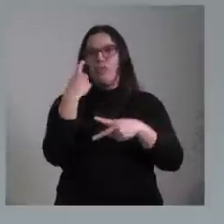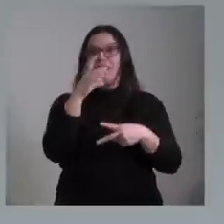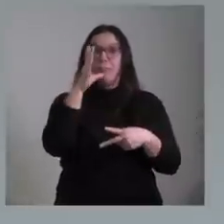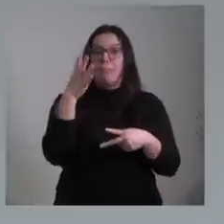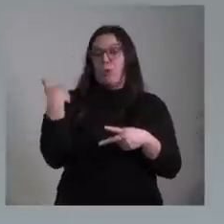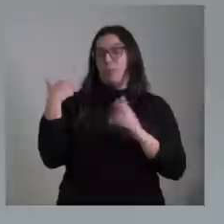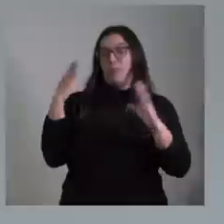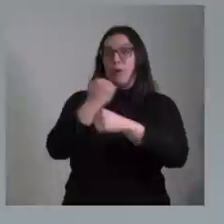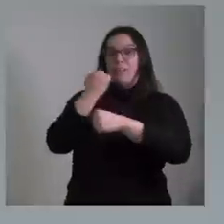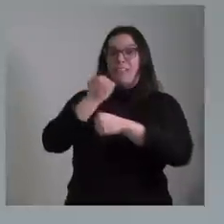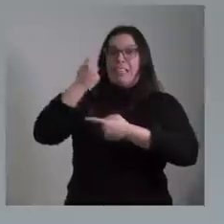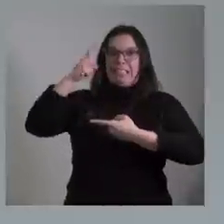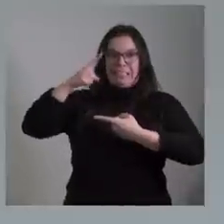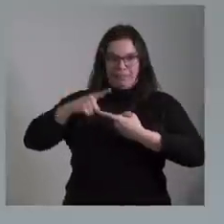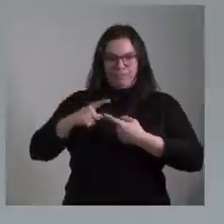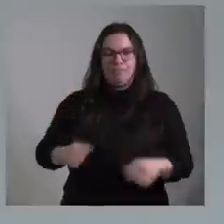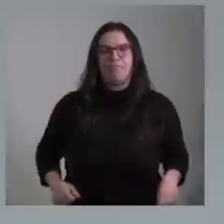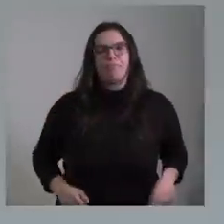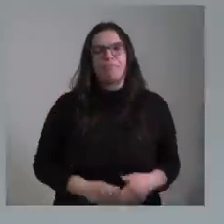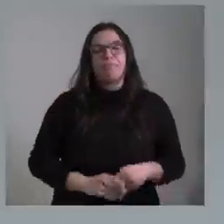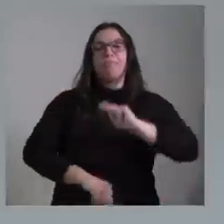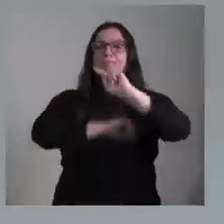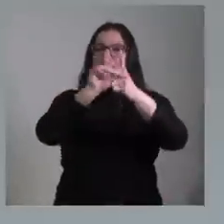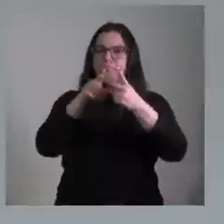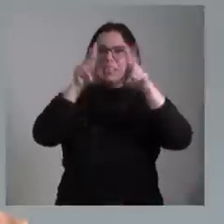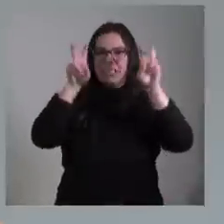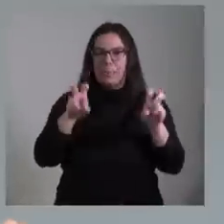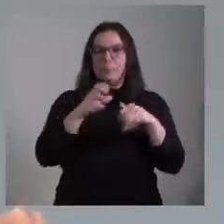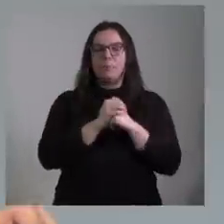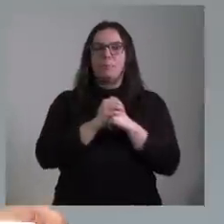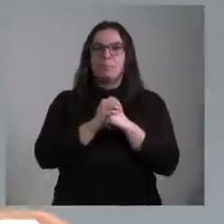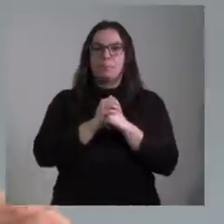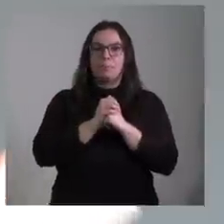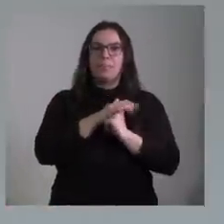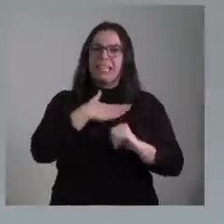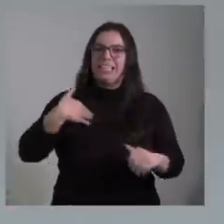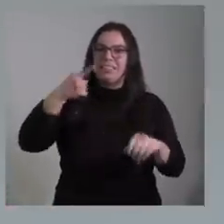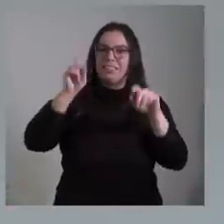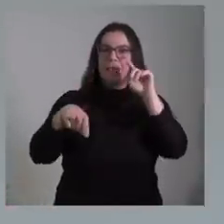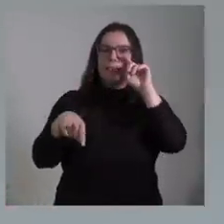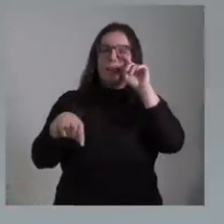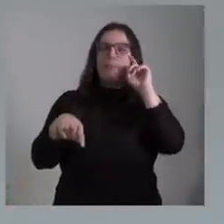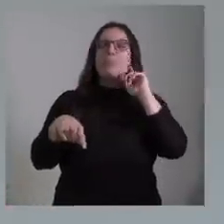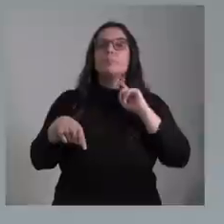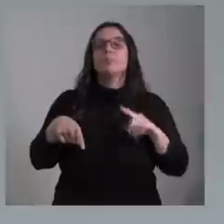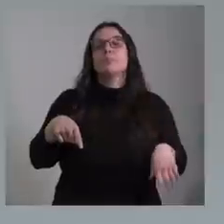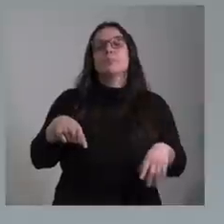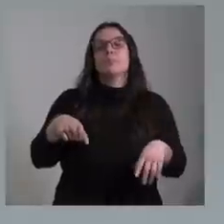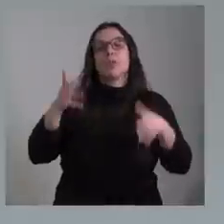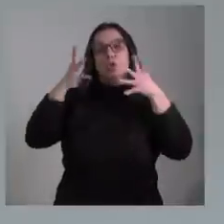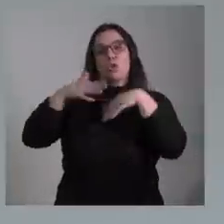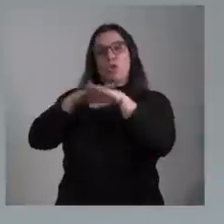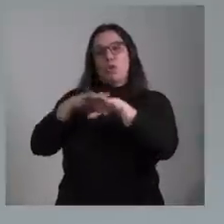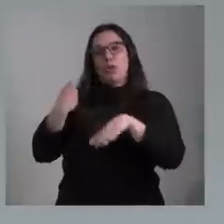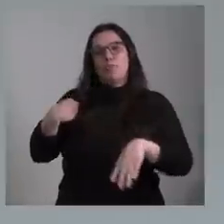del periodo de navidades y un segundo ámbito que hemos querido también en reiterar desde el propio consejo